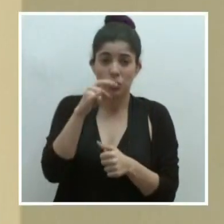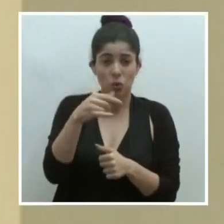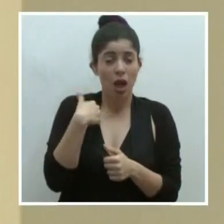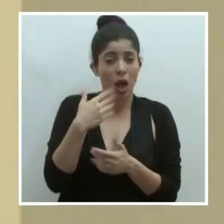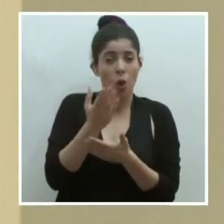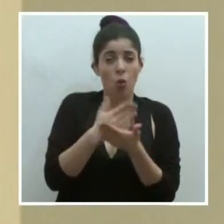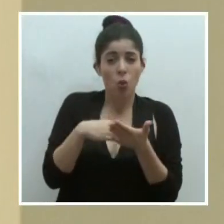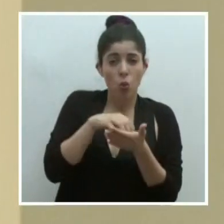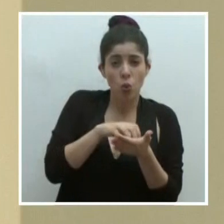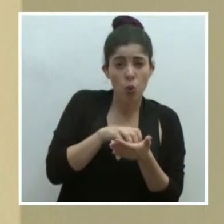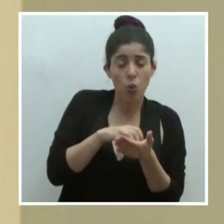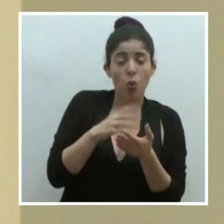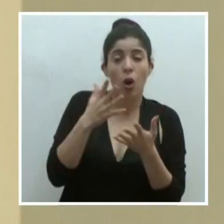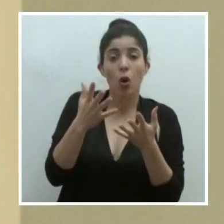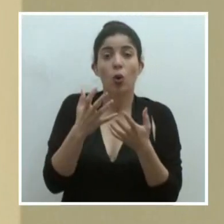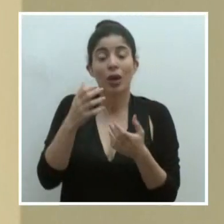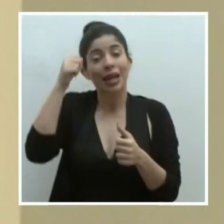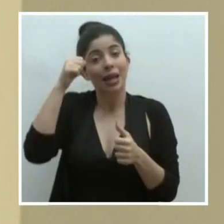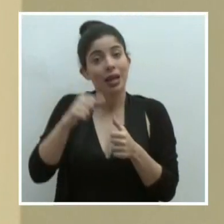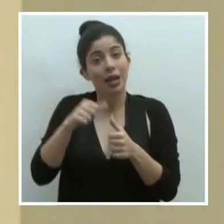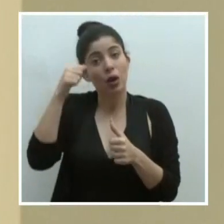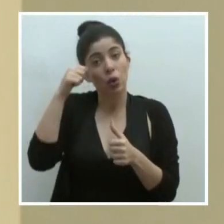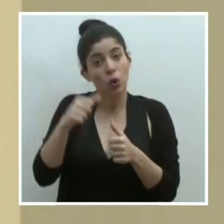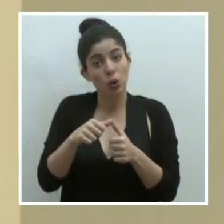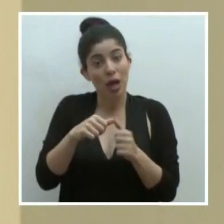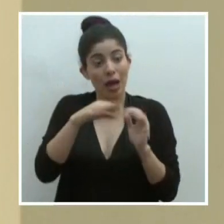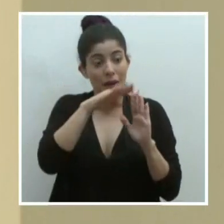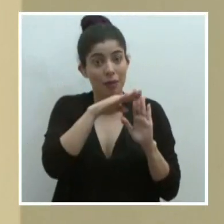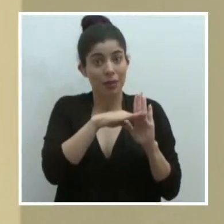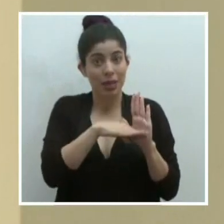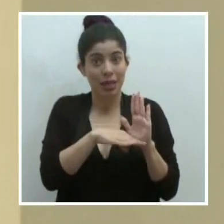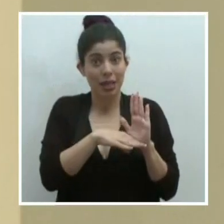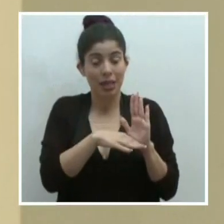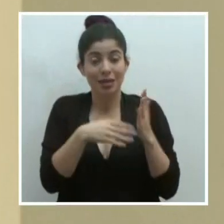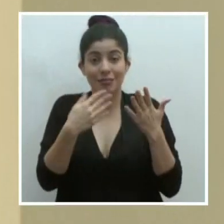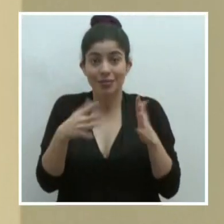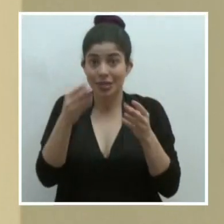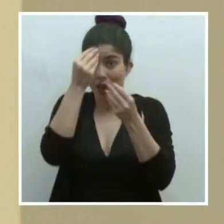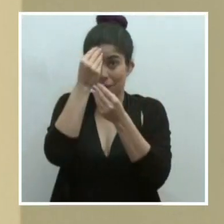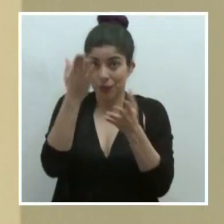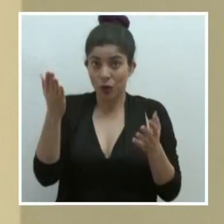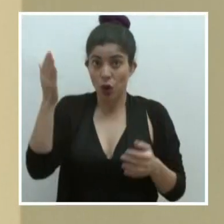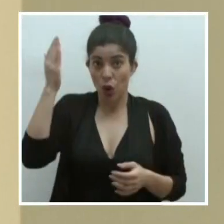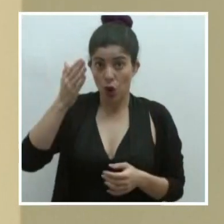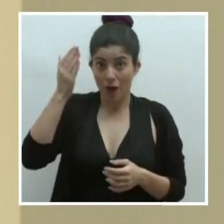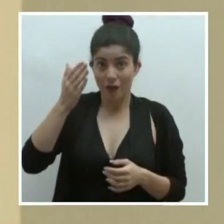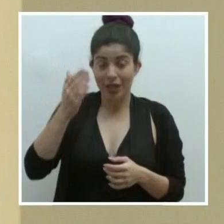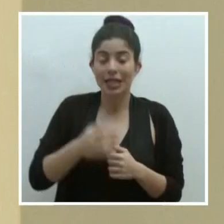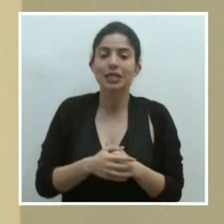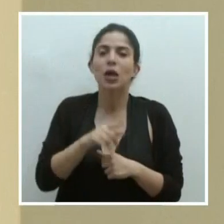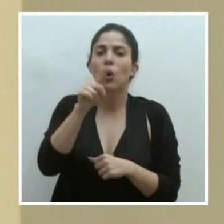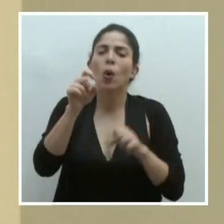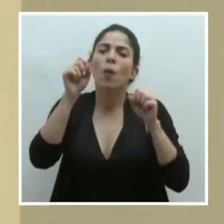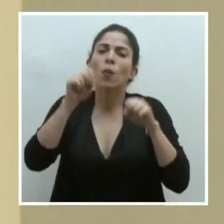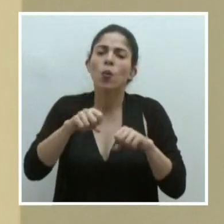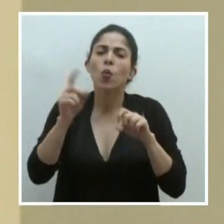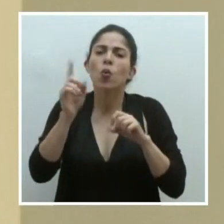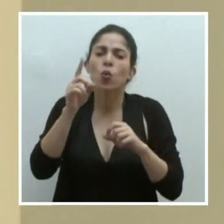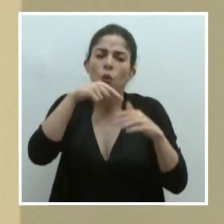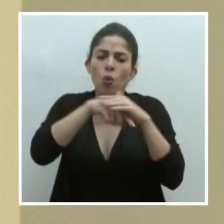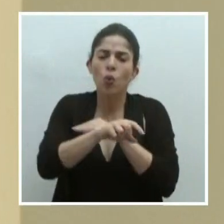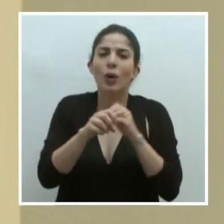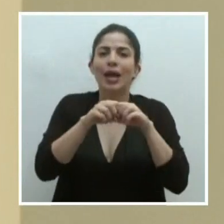o quieren refrescar las medidas que se anunciaron en esta conferencia de prensa, pueden hacerlo a través de